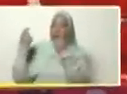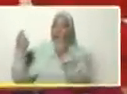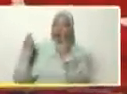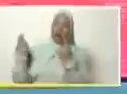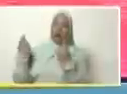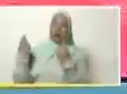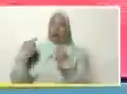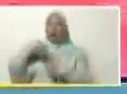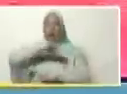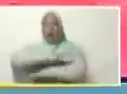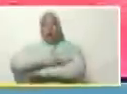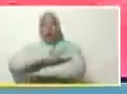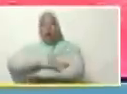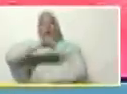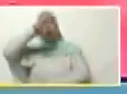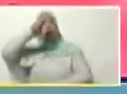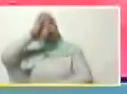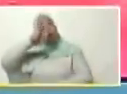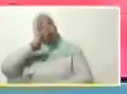en la batalla diaria.